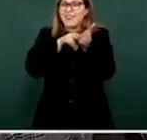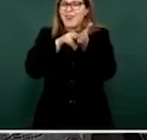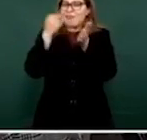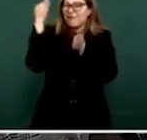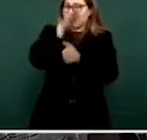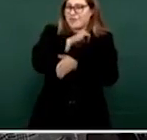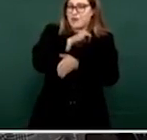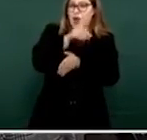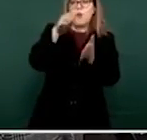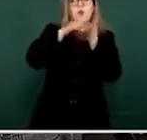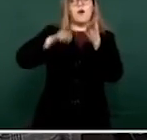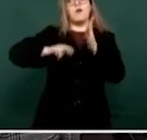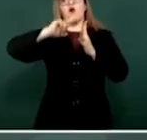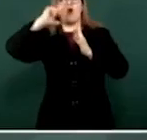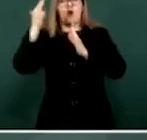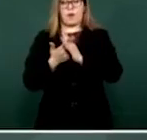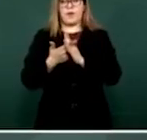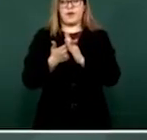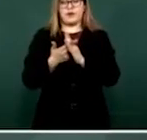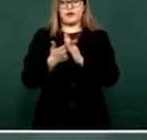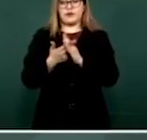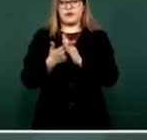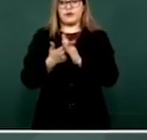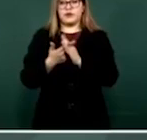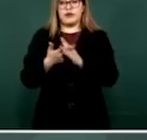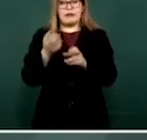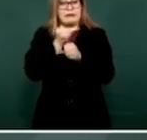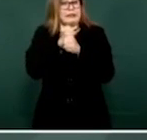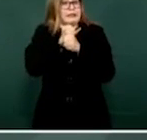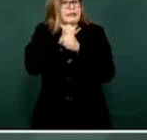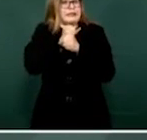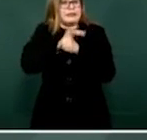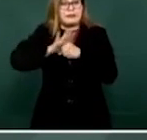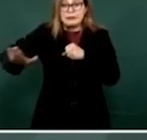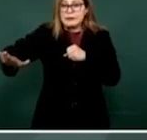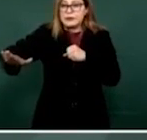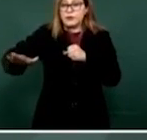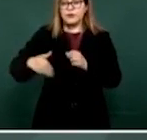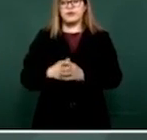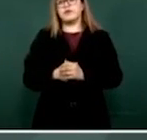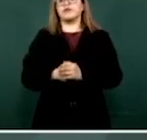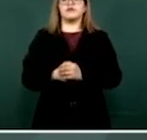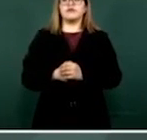Por ejemplo, el homicidio. Es imposible